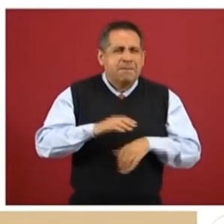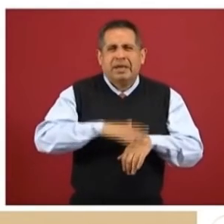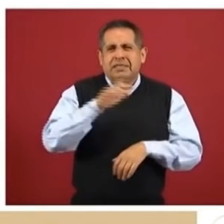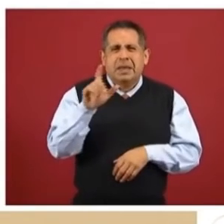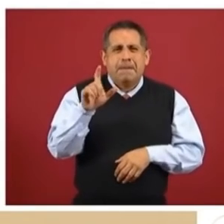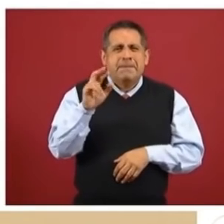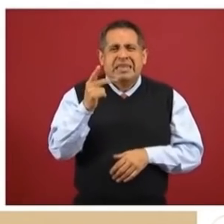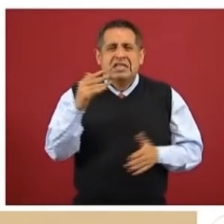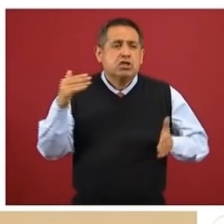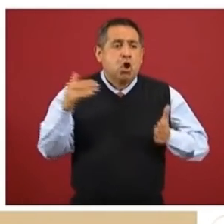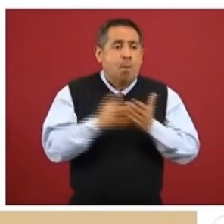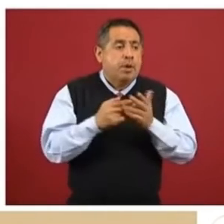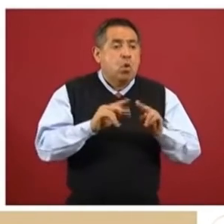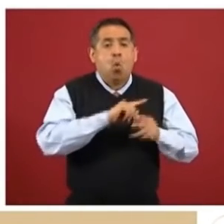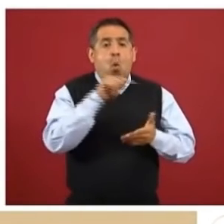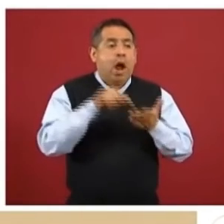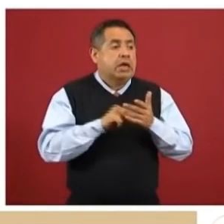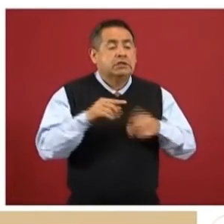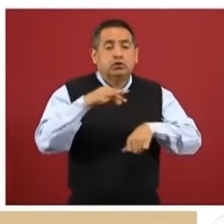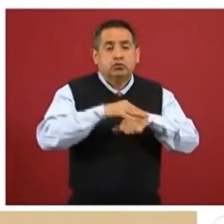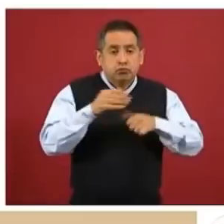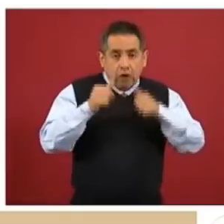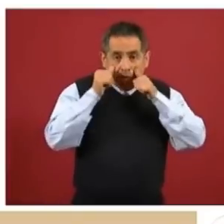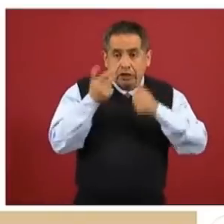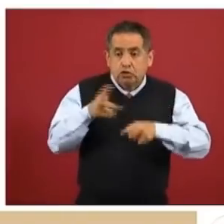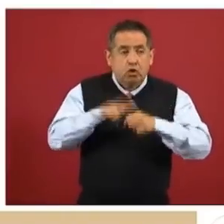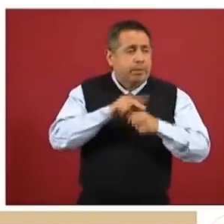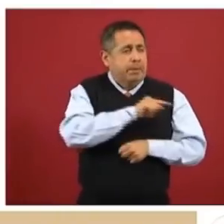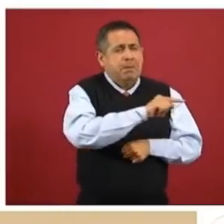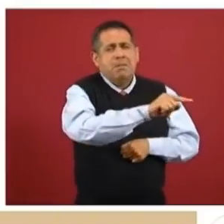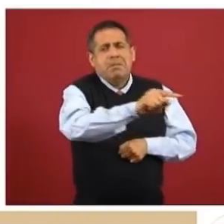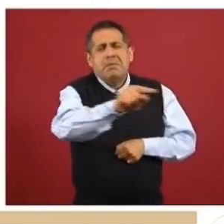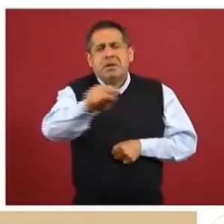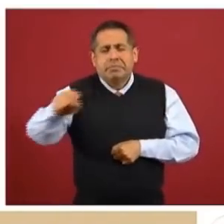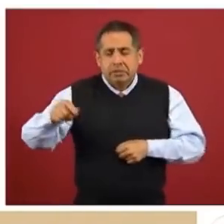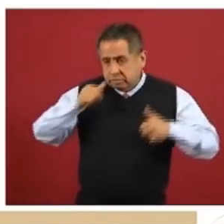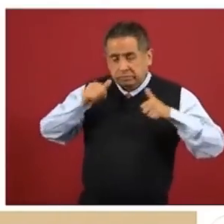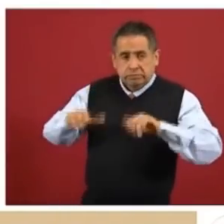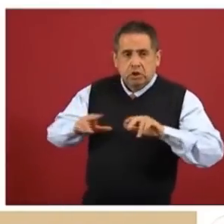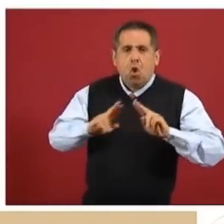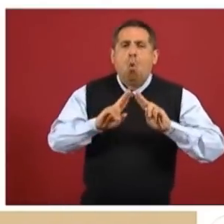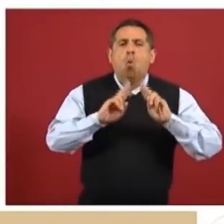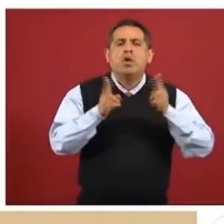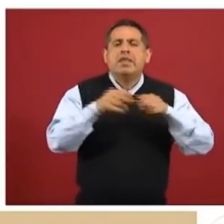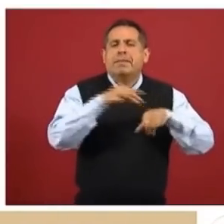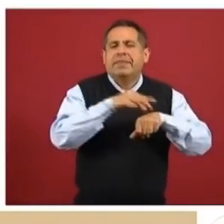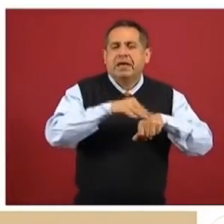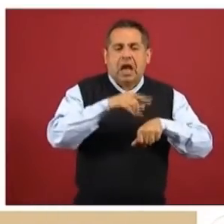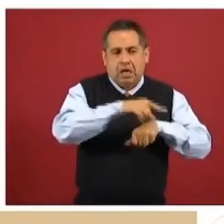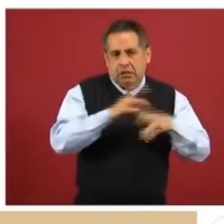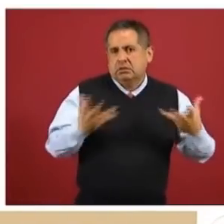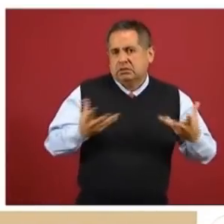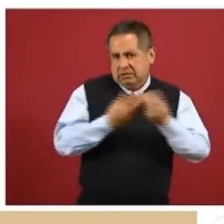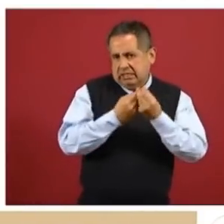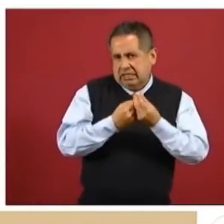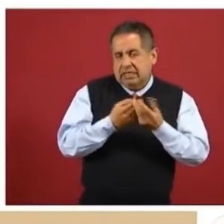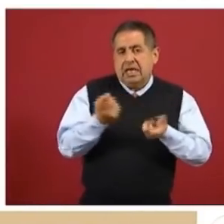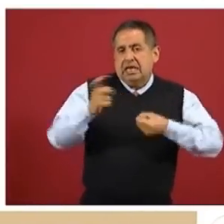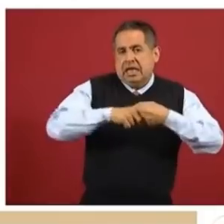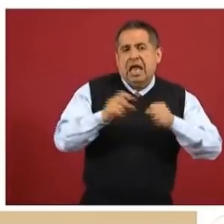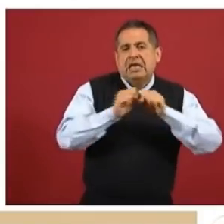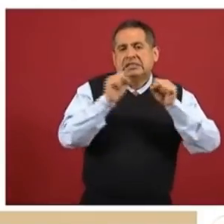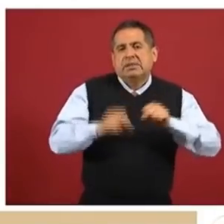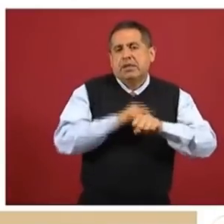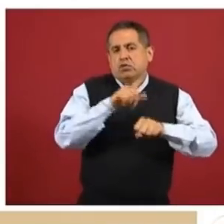de 25,000 unidades médicas que prestan atención y todas estas unidades forman parte del Sistema Nacional de Salud.